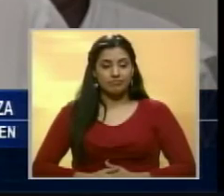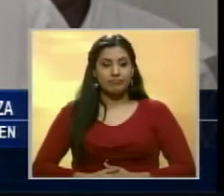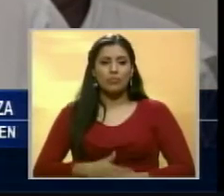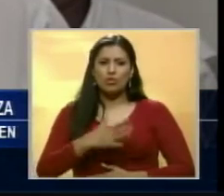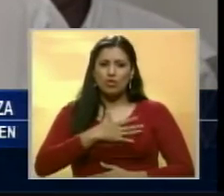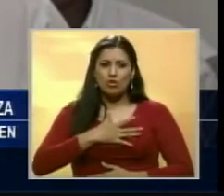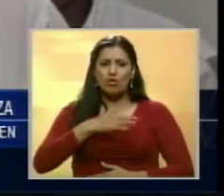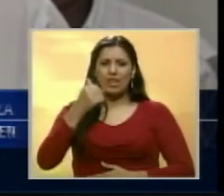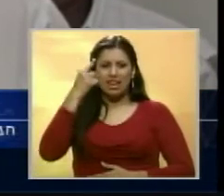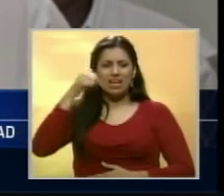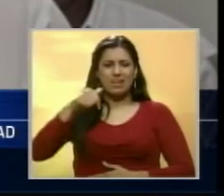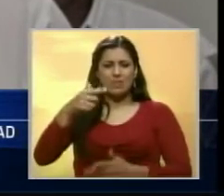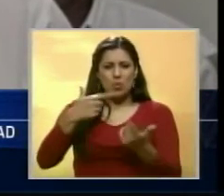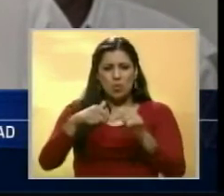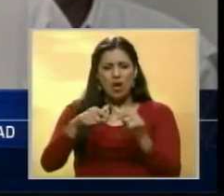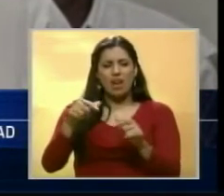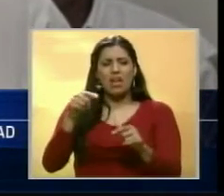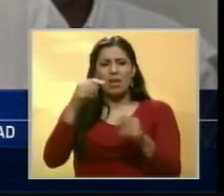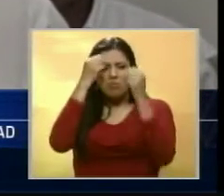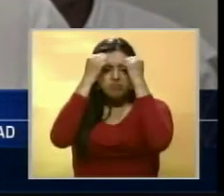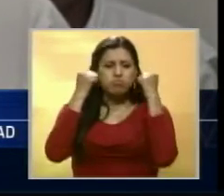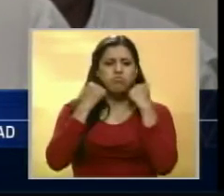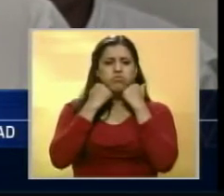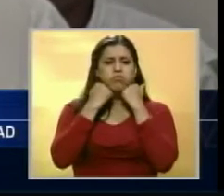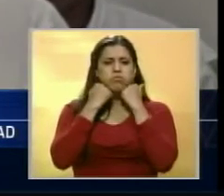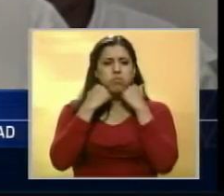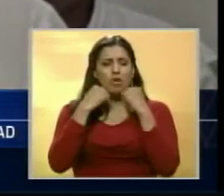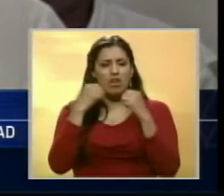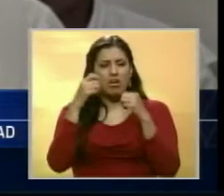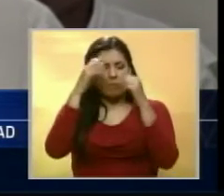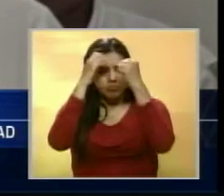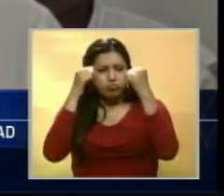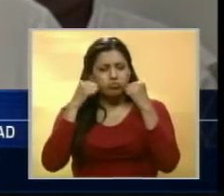Yo creo que son de aquí, de Macarapana, porque entraron encapuchados.